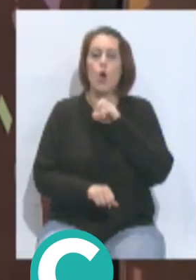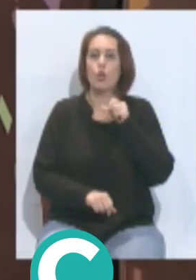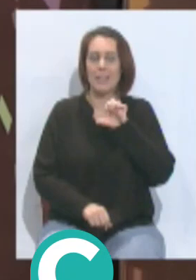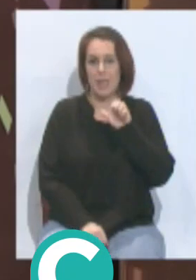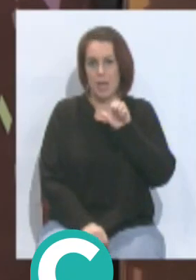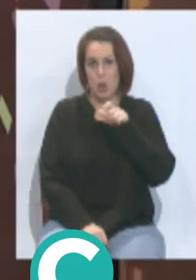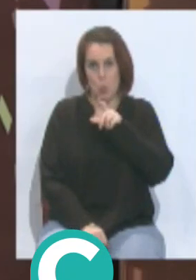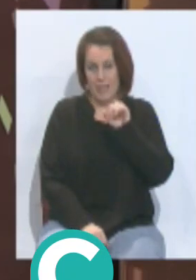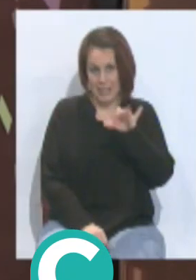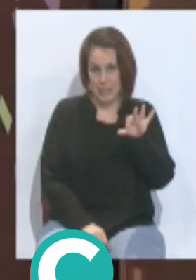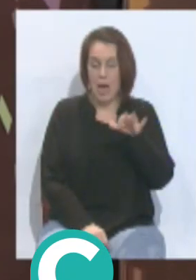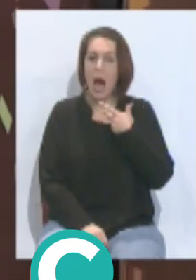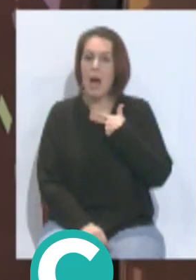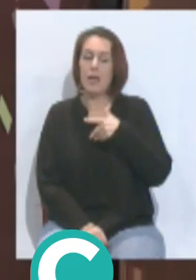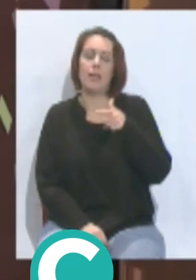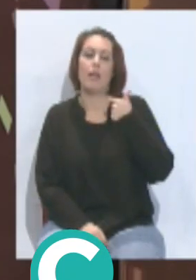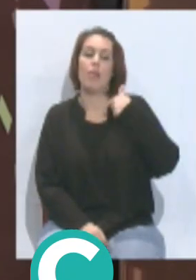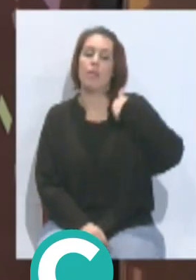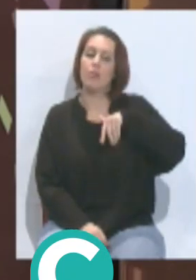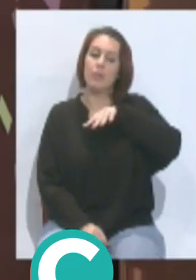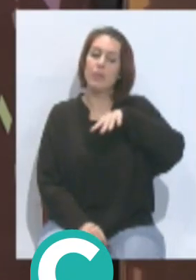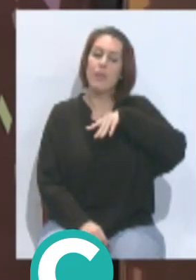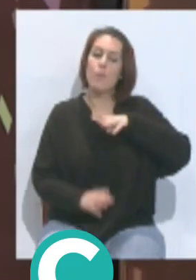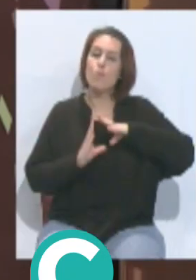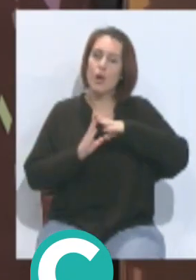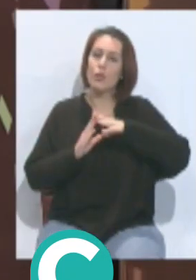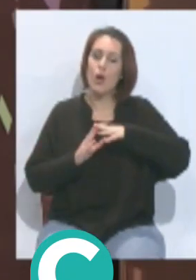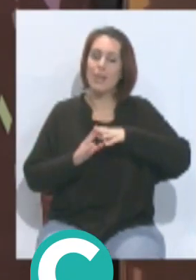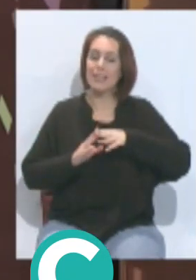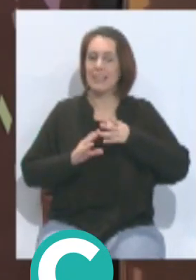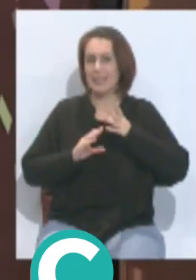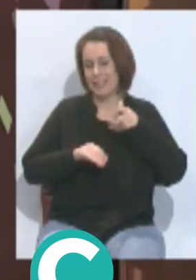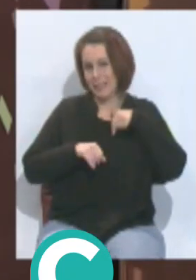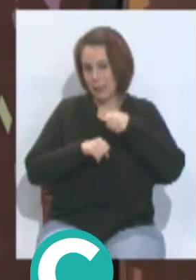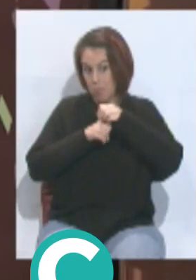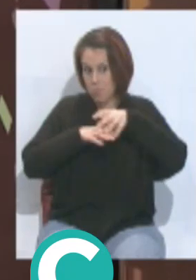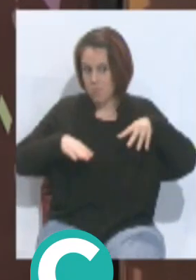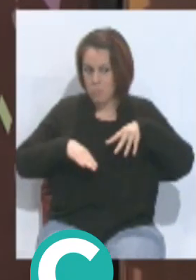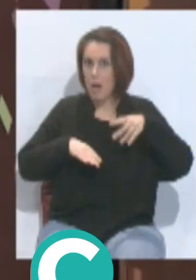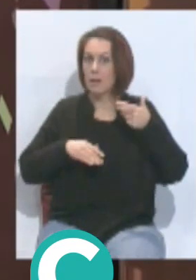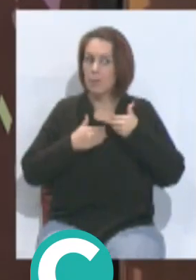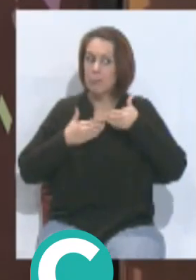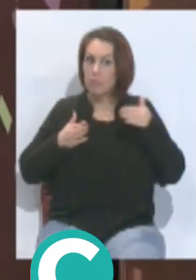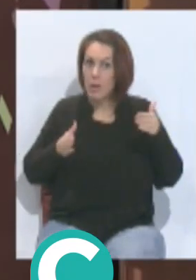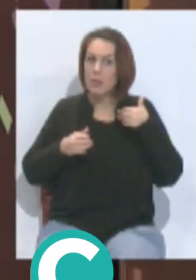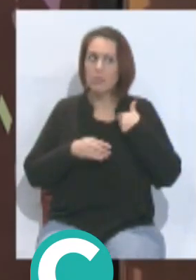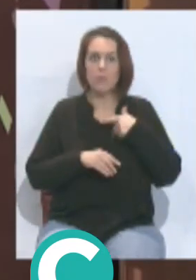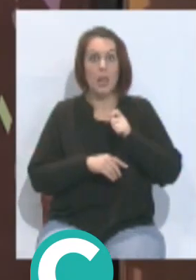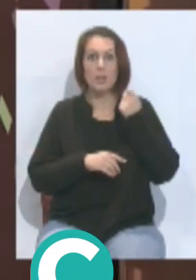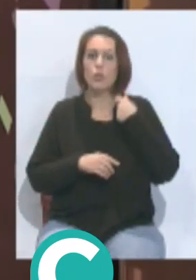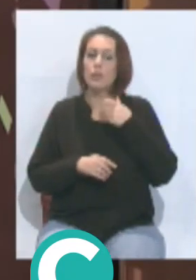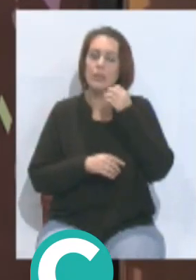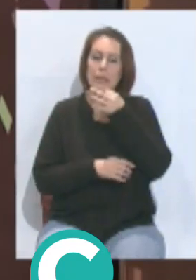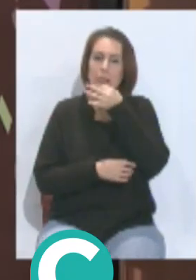éxito se estrenó el pasado sábado en el Teatro del Puerto de Santa María, con la charla de Manuel Sánchez Alba, el